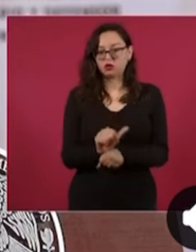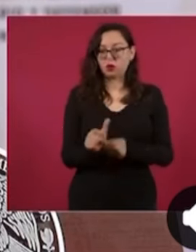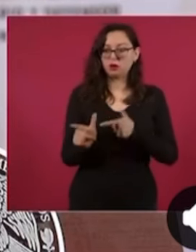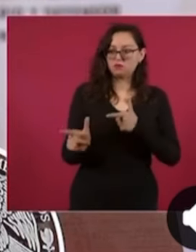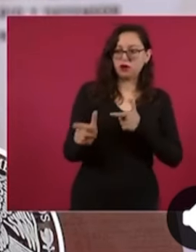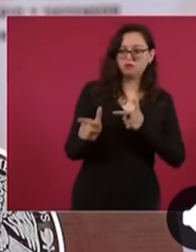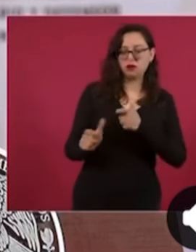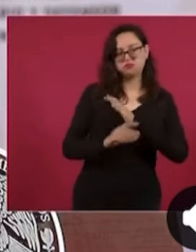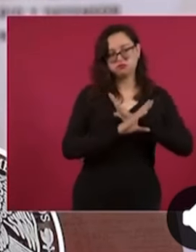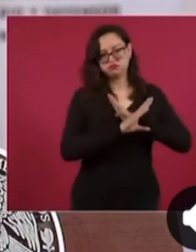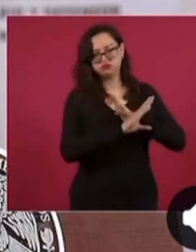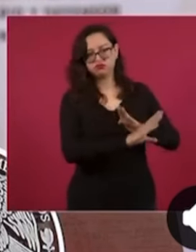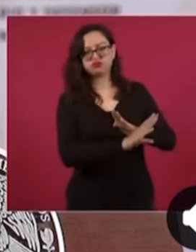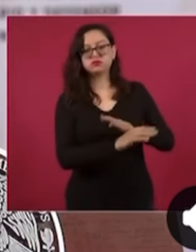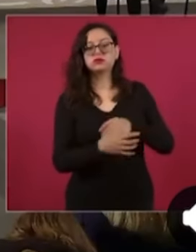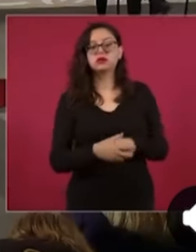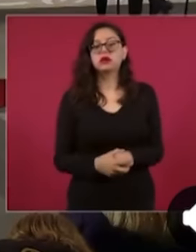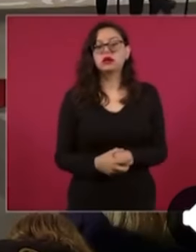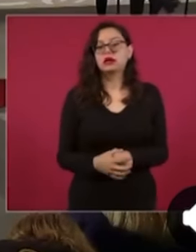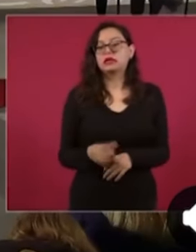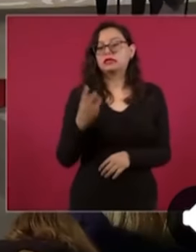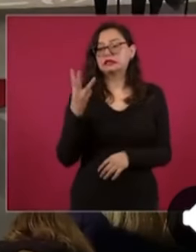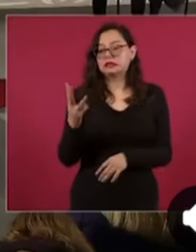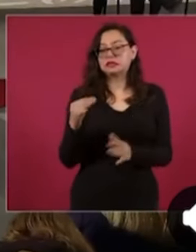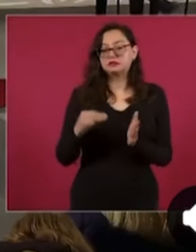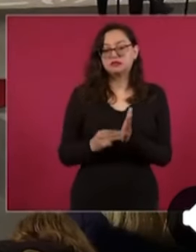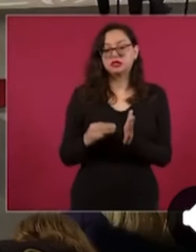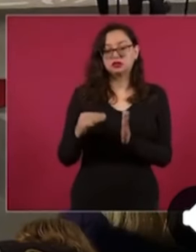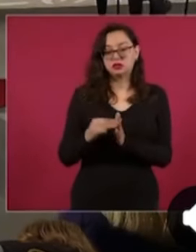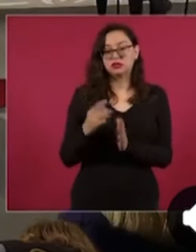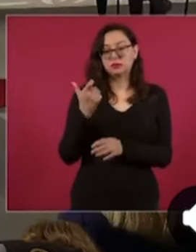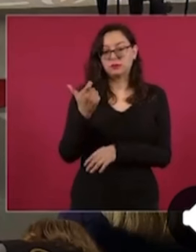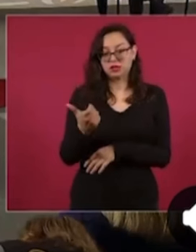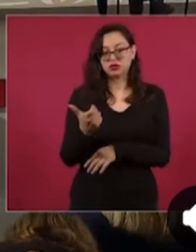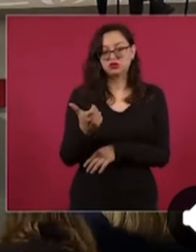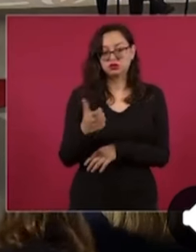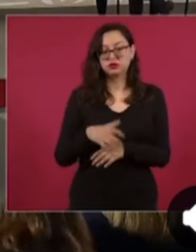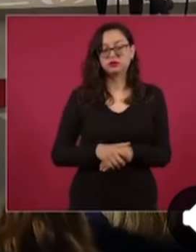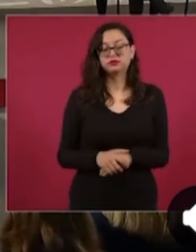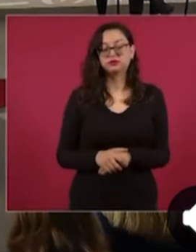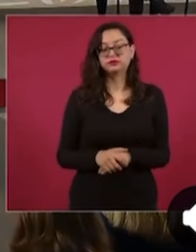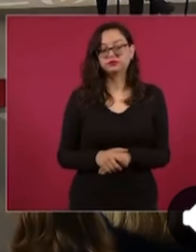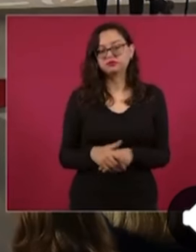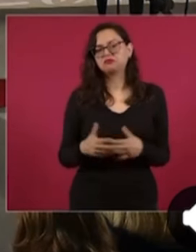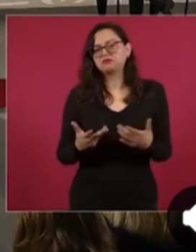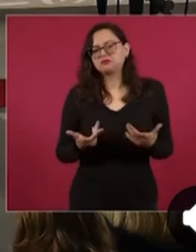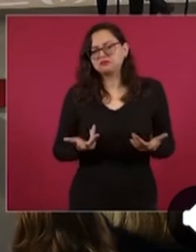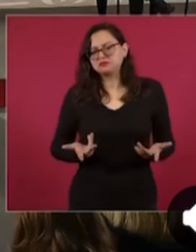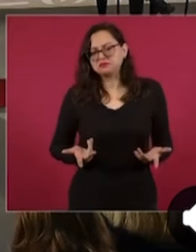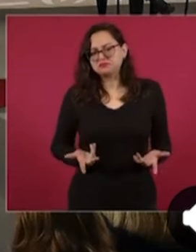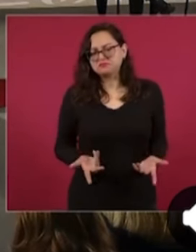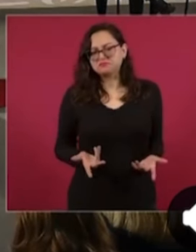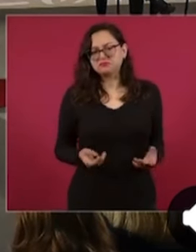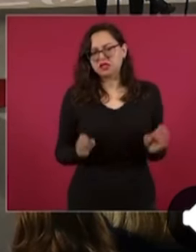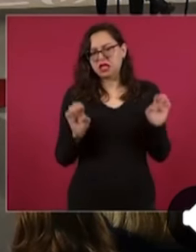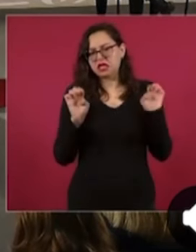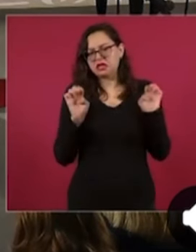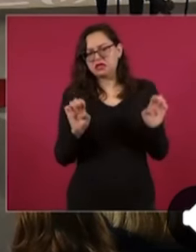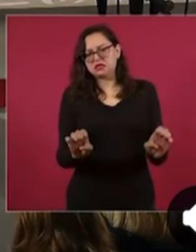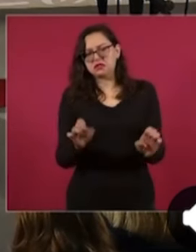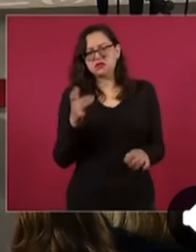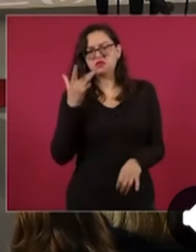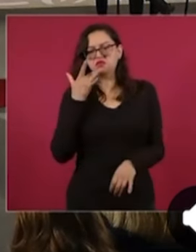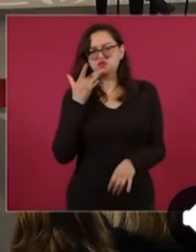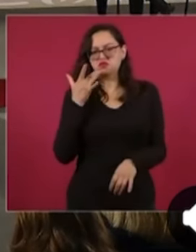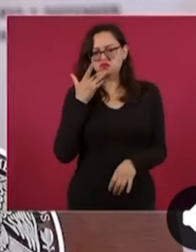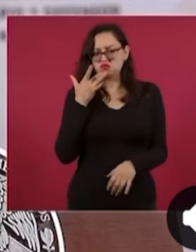cada vehículo blindado supera los 3 millones de pesos. Pueden ser, ya saben, de la marca Suburban para atención